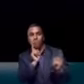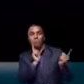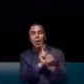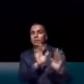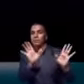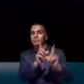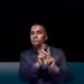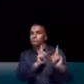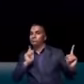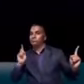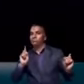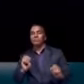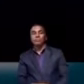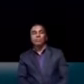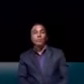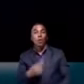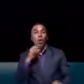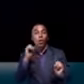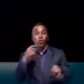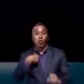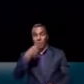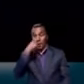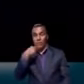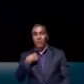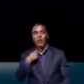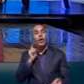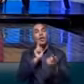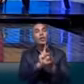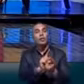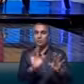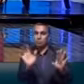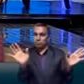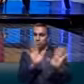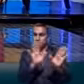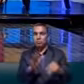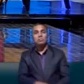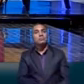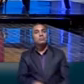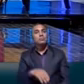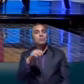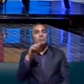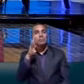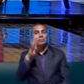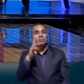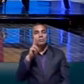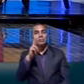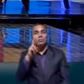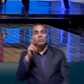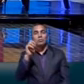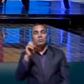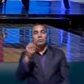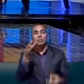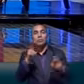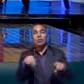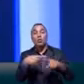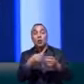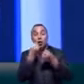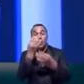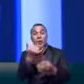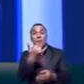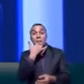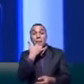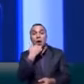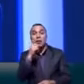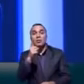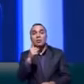respiratorio, o exponer a otros si yo tengo el proceso. Ok, Bruno, si nos ayuda, por favor. Alfredo. Sí, evitar la desinformación y